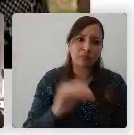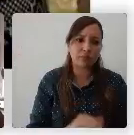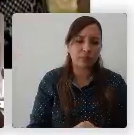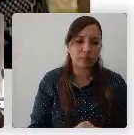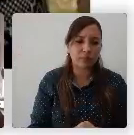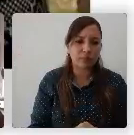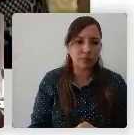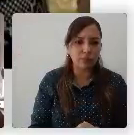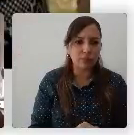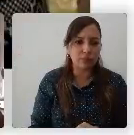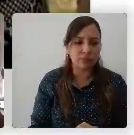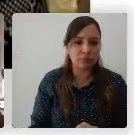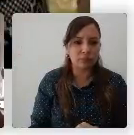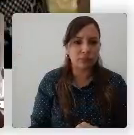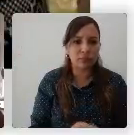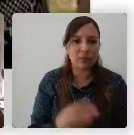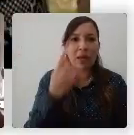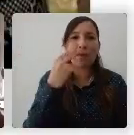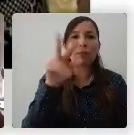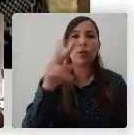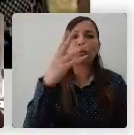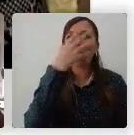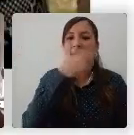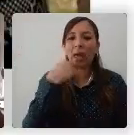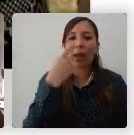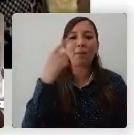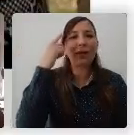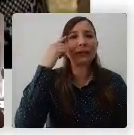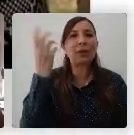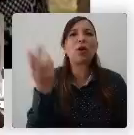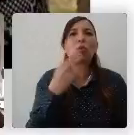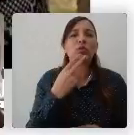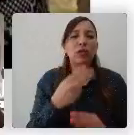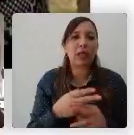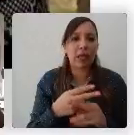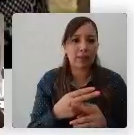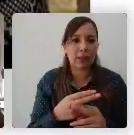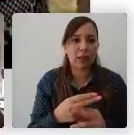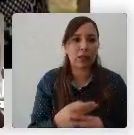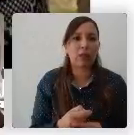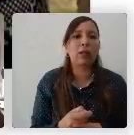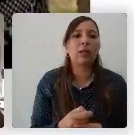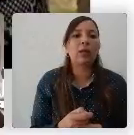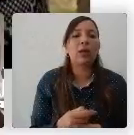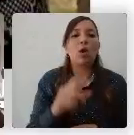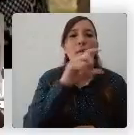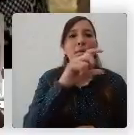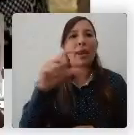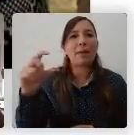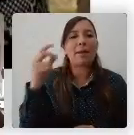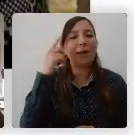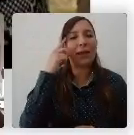información hemos tratado de ponerle una cara a este viajero si considerando todas nuevas características